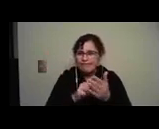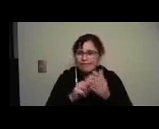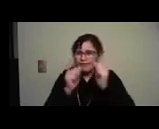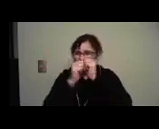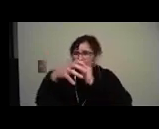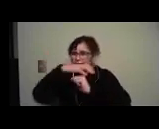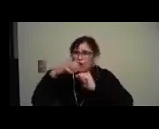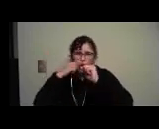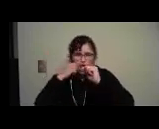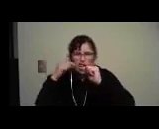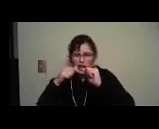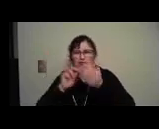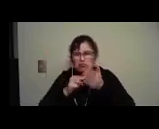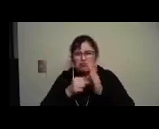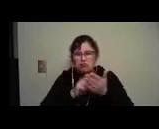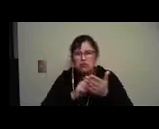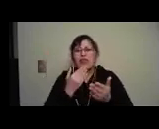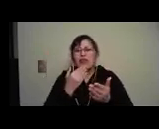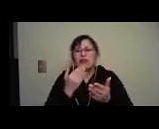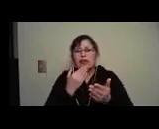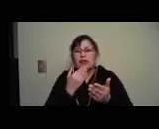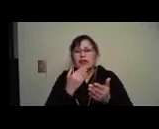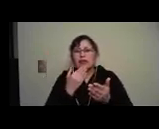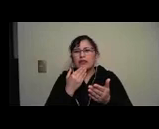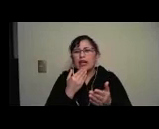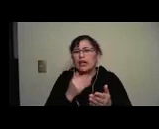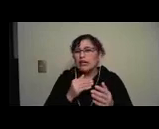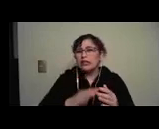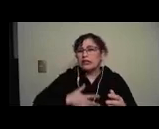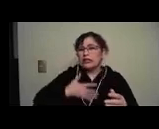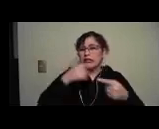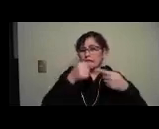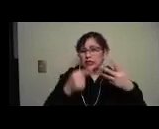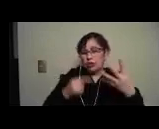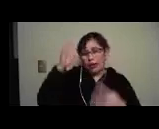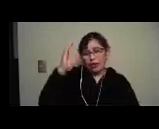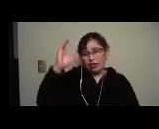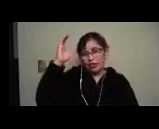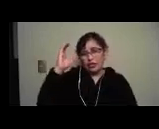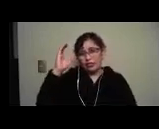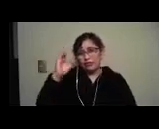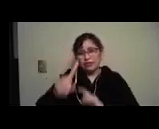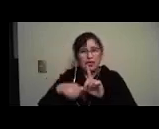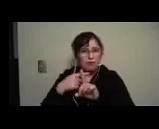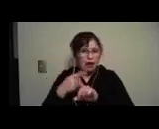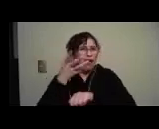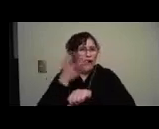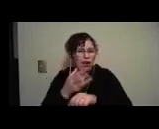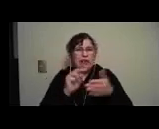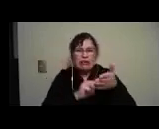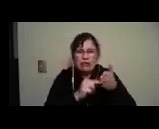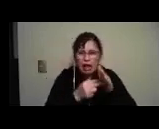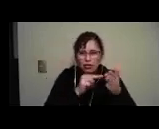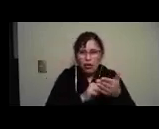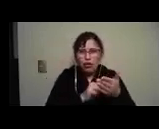por ejemplo, con, aparte de los síntomas cognitivos, ya con trastornos de tipo extrapiramidales que tienen